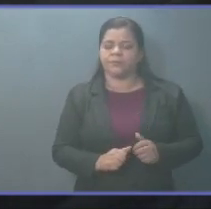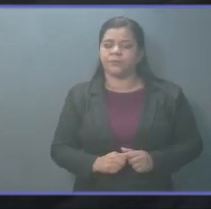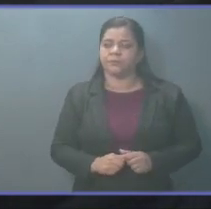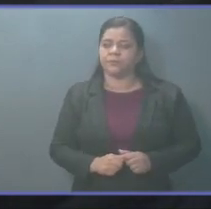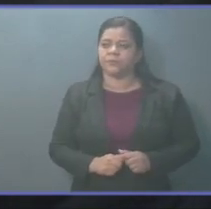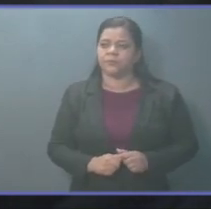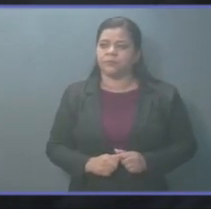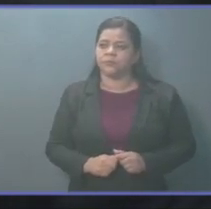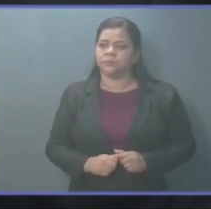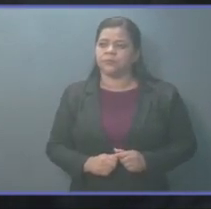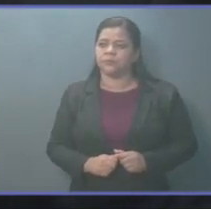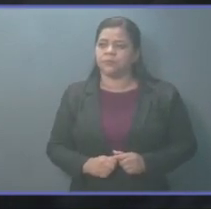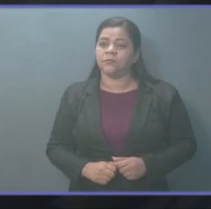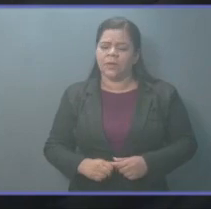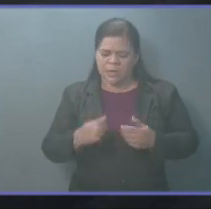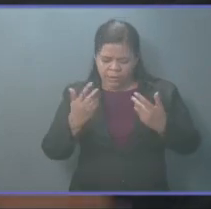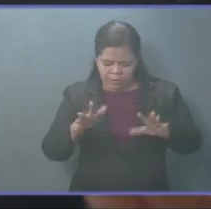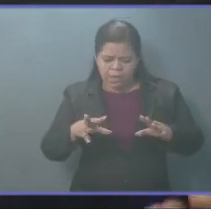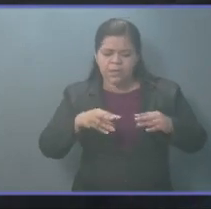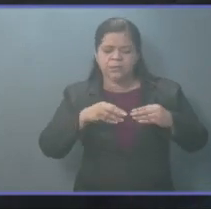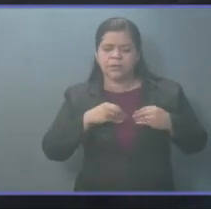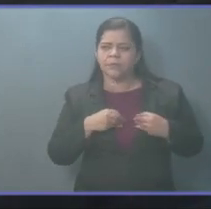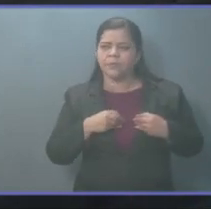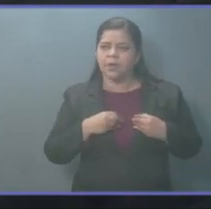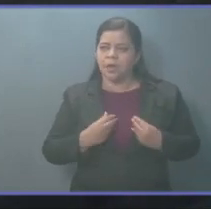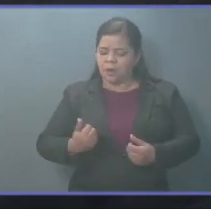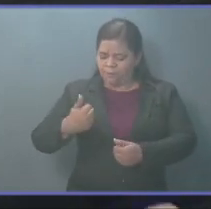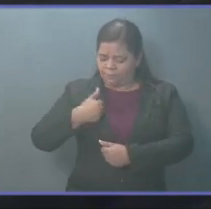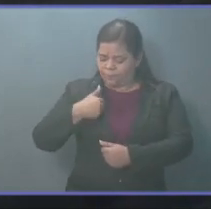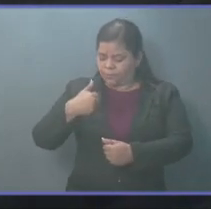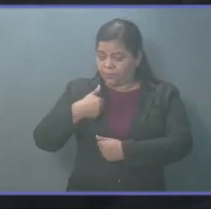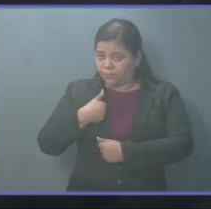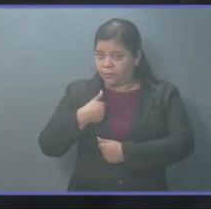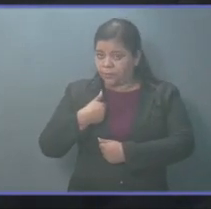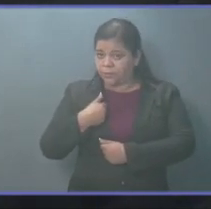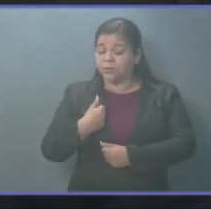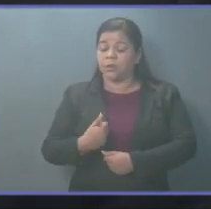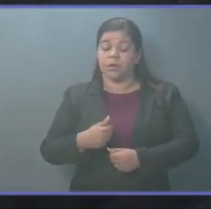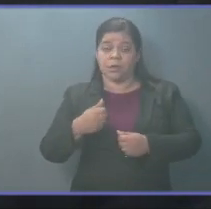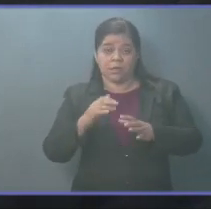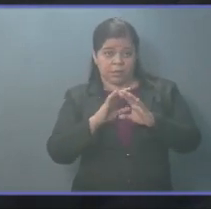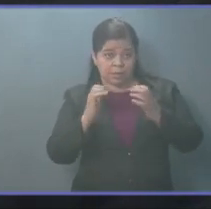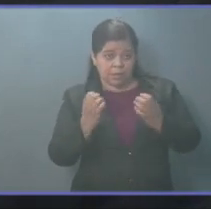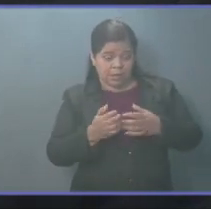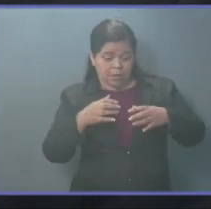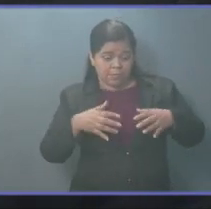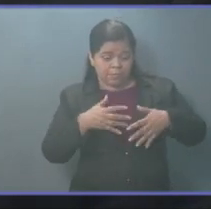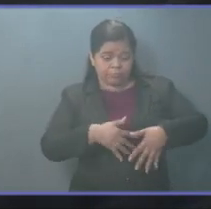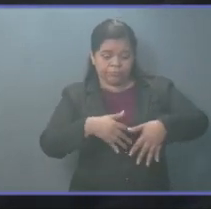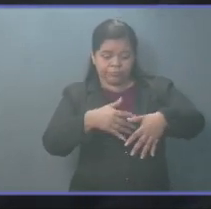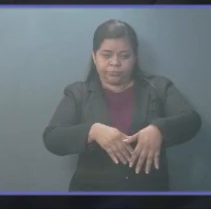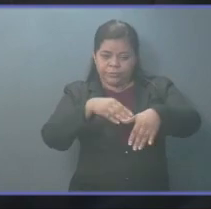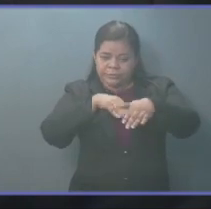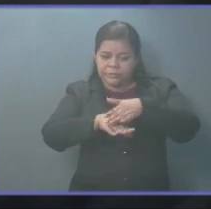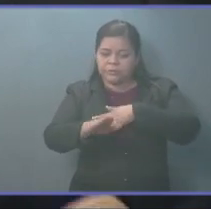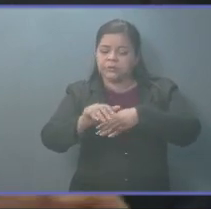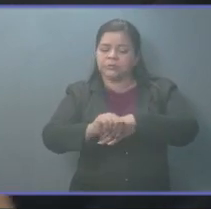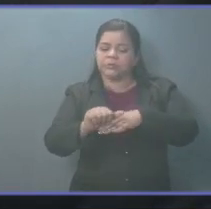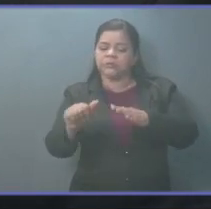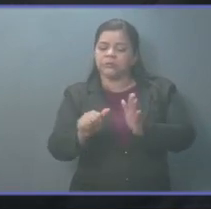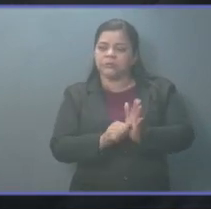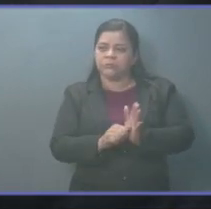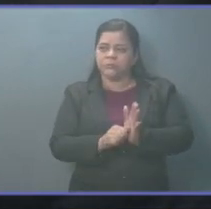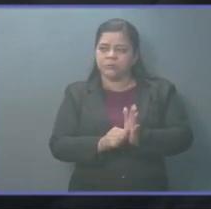Legislativa. Se ha aceptado que la Fuerza Armada y el batallón presidencial entraron al recinto del